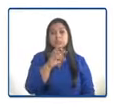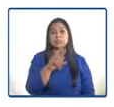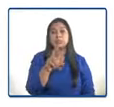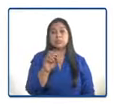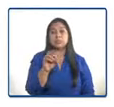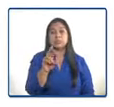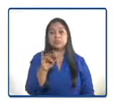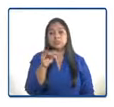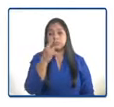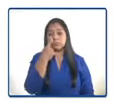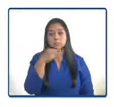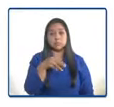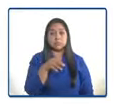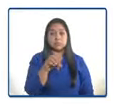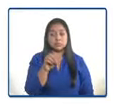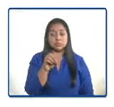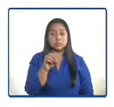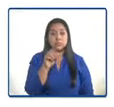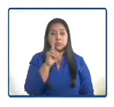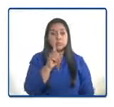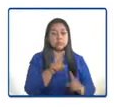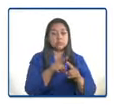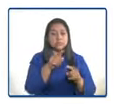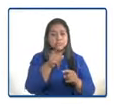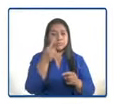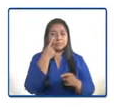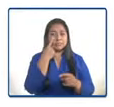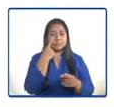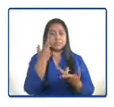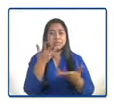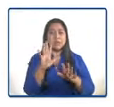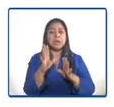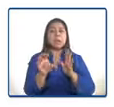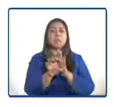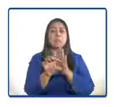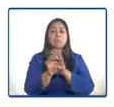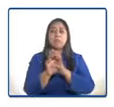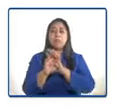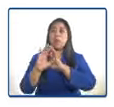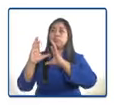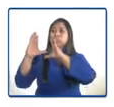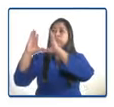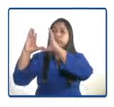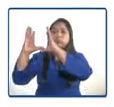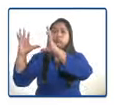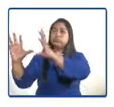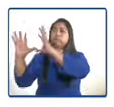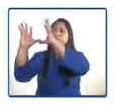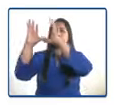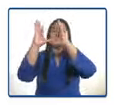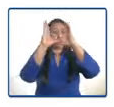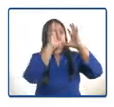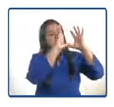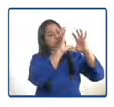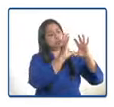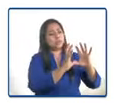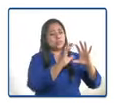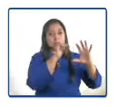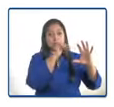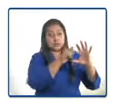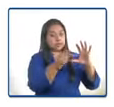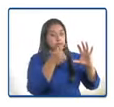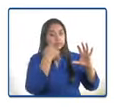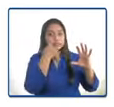cada contenedor que se mueve Nosotros tenemos el 80% de